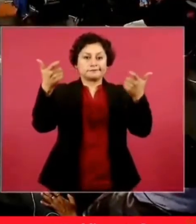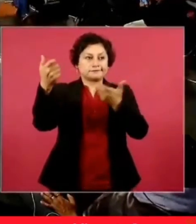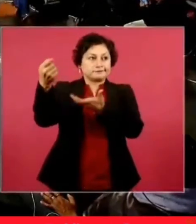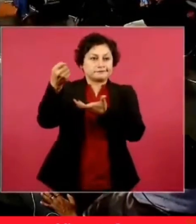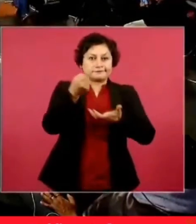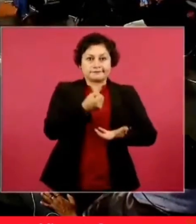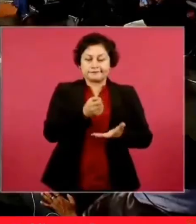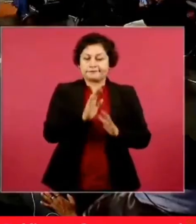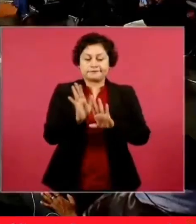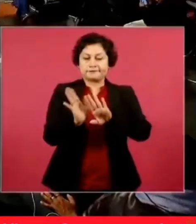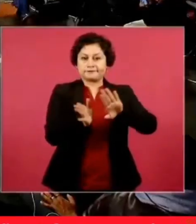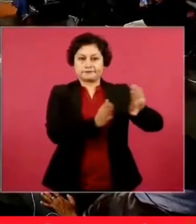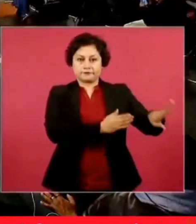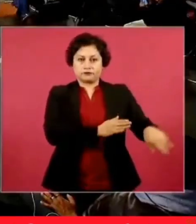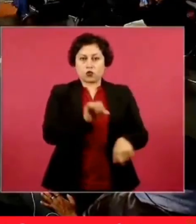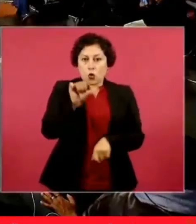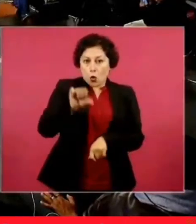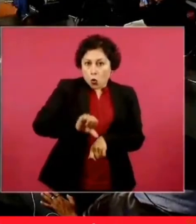El dólar hoy.